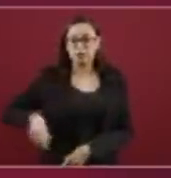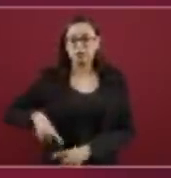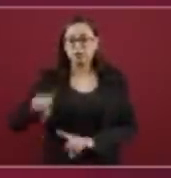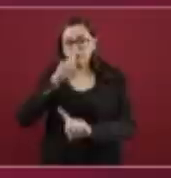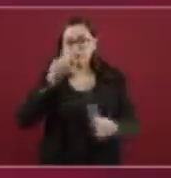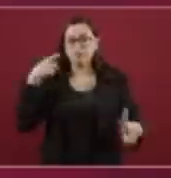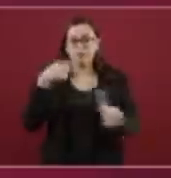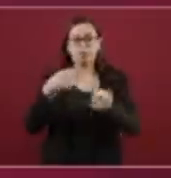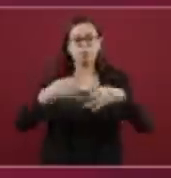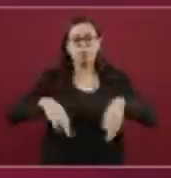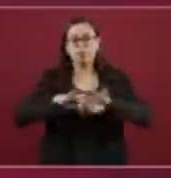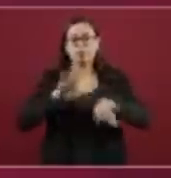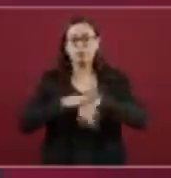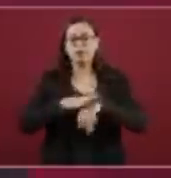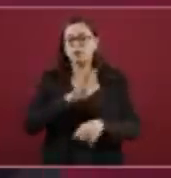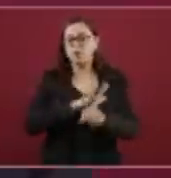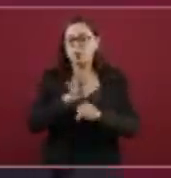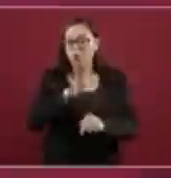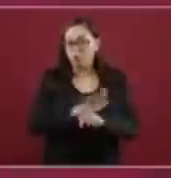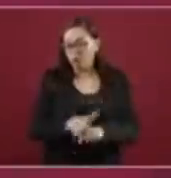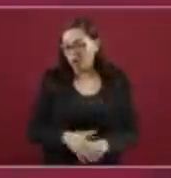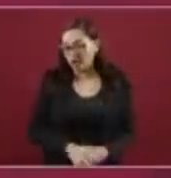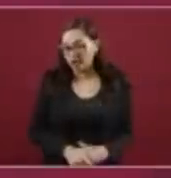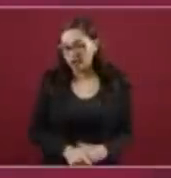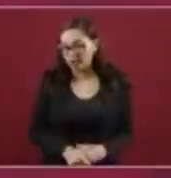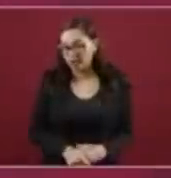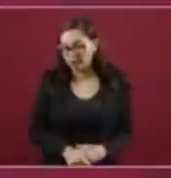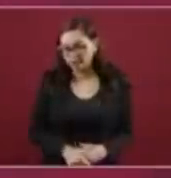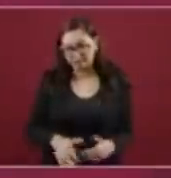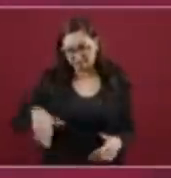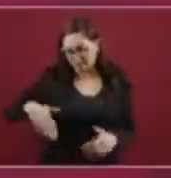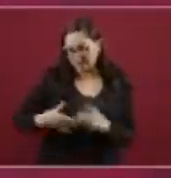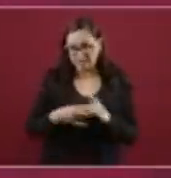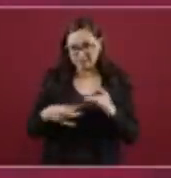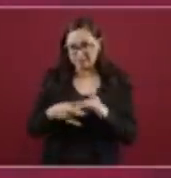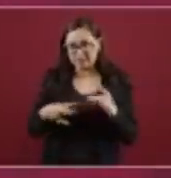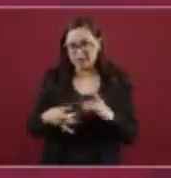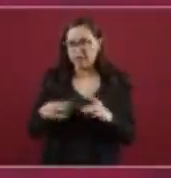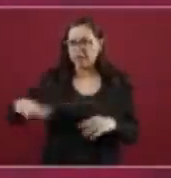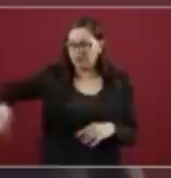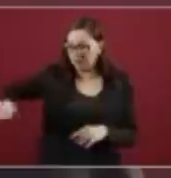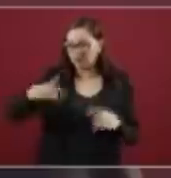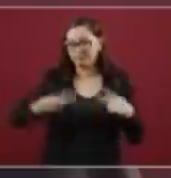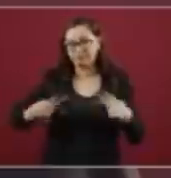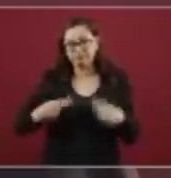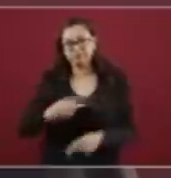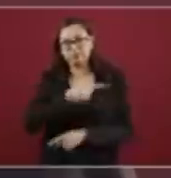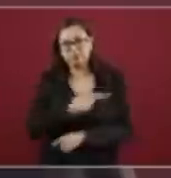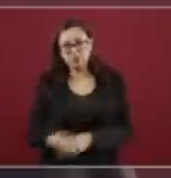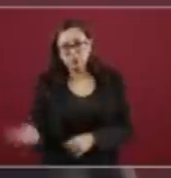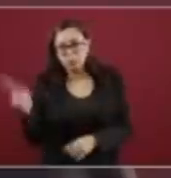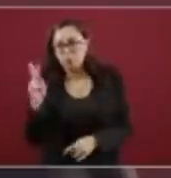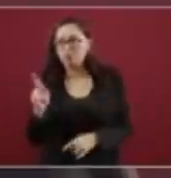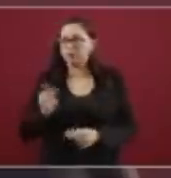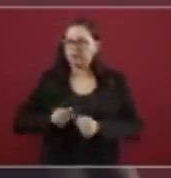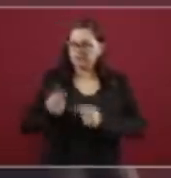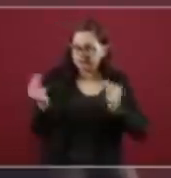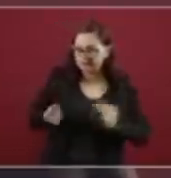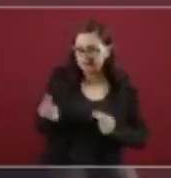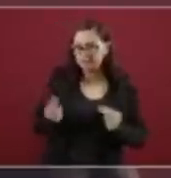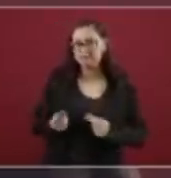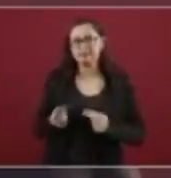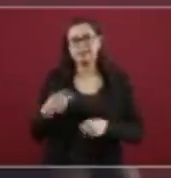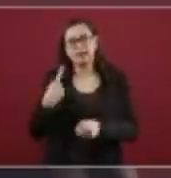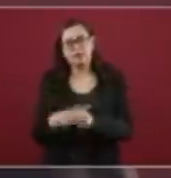fundamental atender a los desposeídos, a los necesitados, a